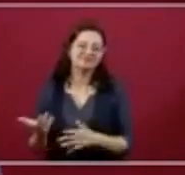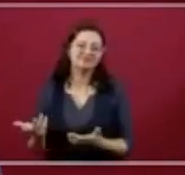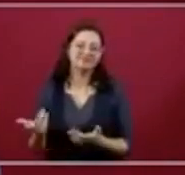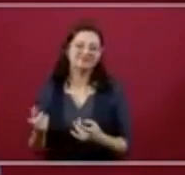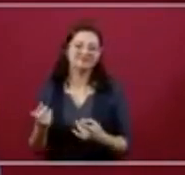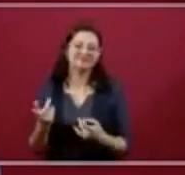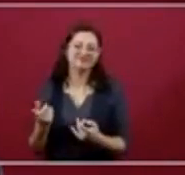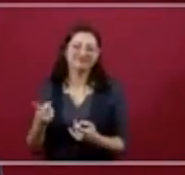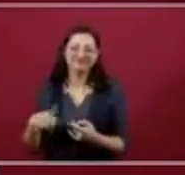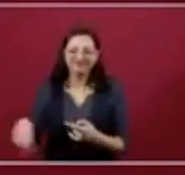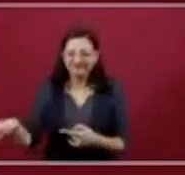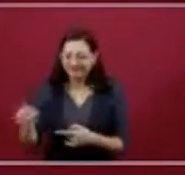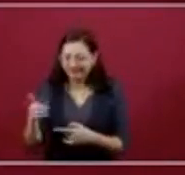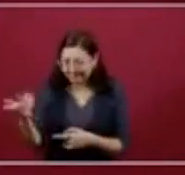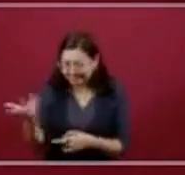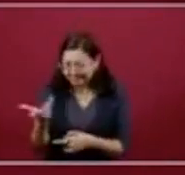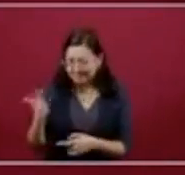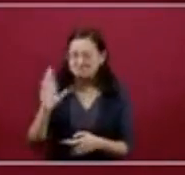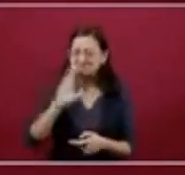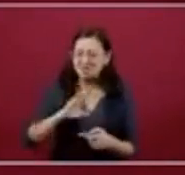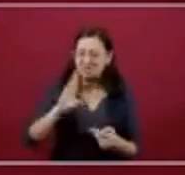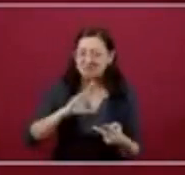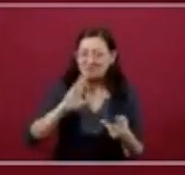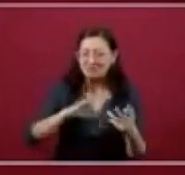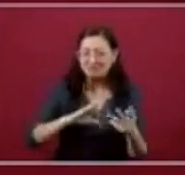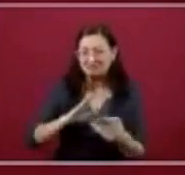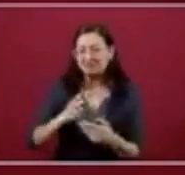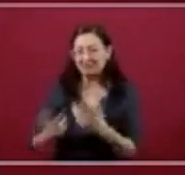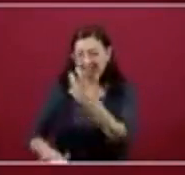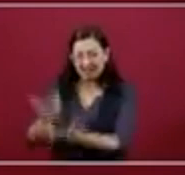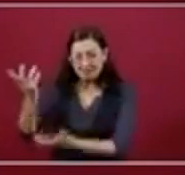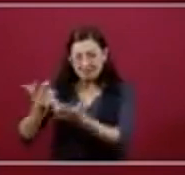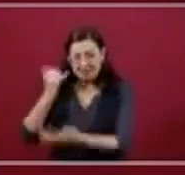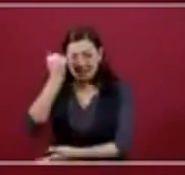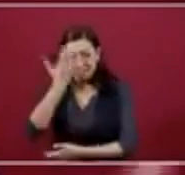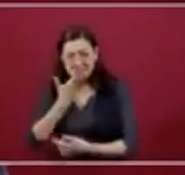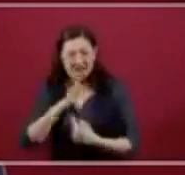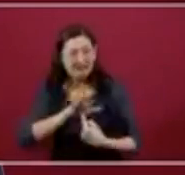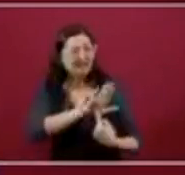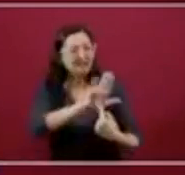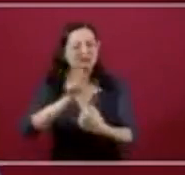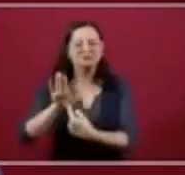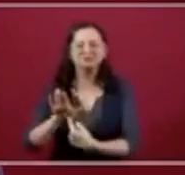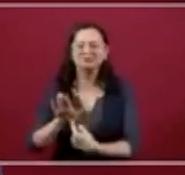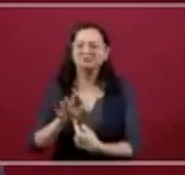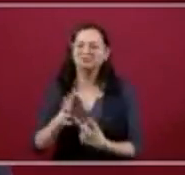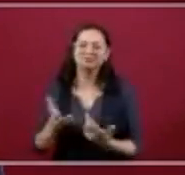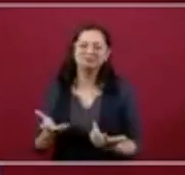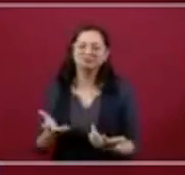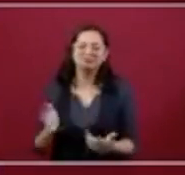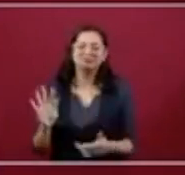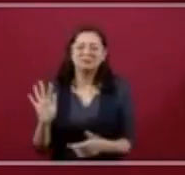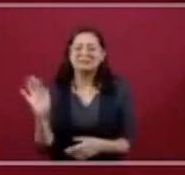llevaban a cabo estas prácticas, y muchas veces se veía como algo normal